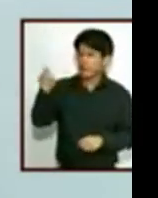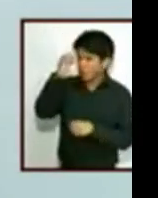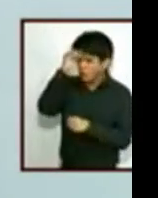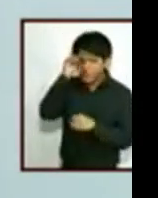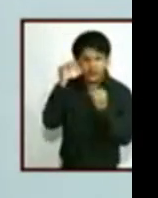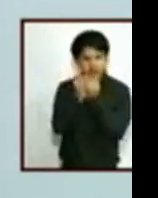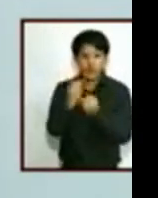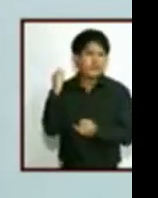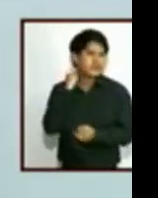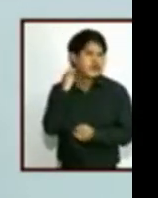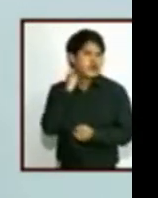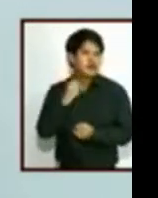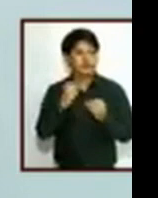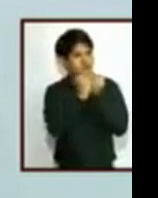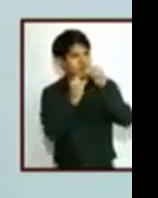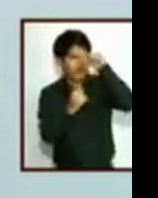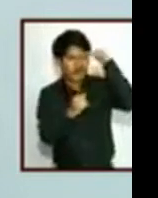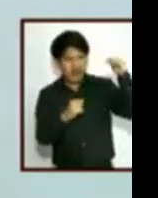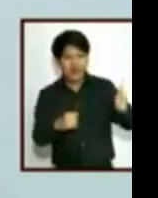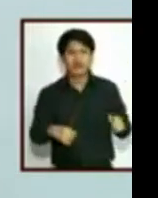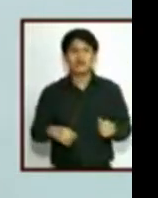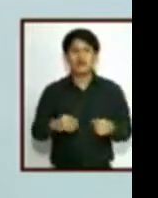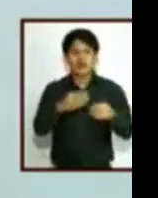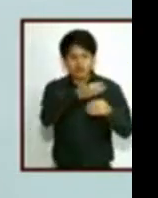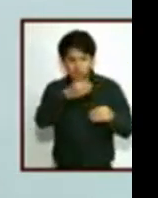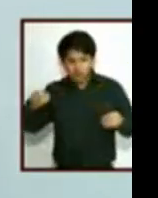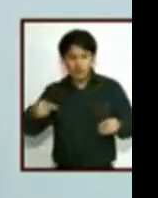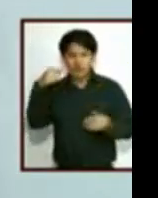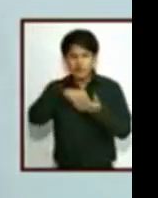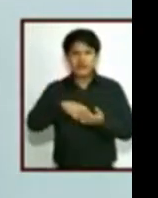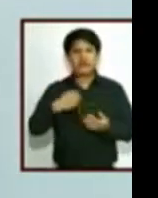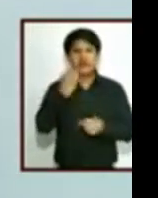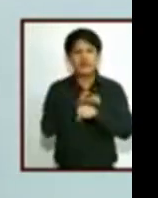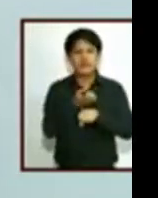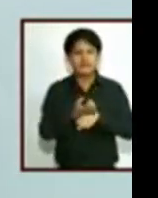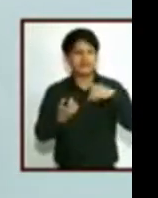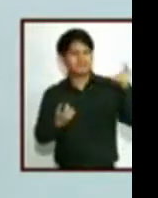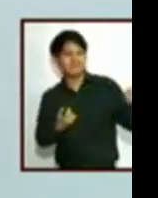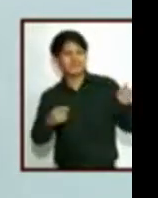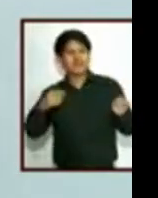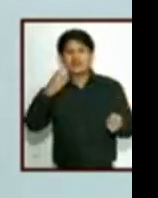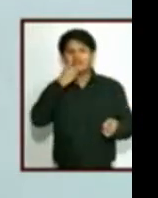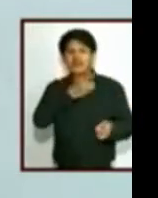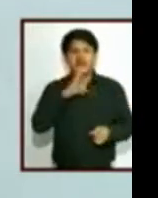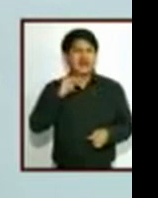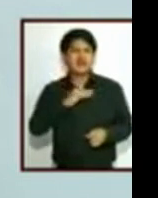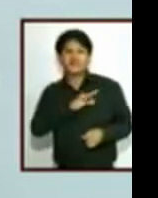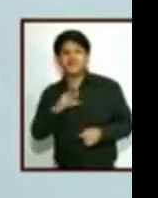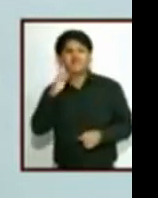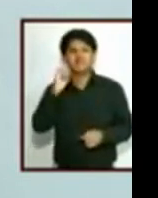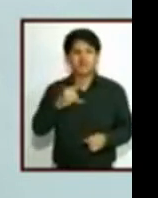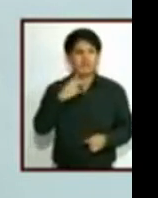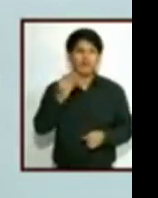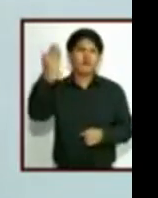senador conmigo. Adán fue el coordinador de la campaña de Manuel Andrade al gobierno del estado. Y Gerardo dice que nunca ha sido priista, pero presume el gobierno de su